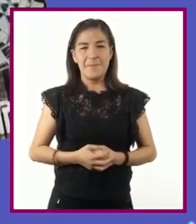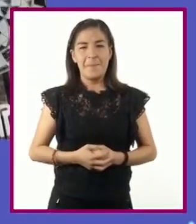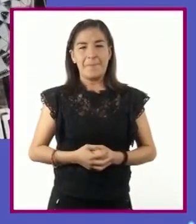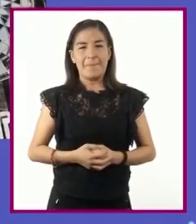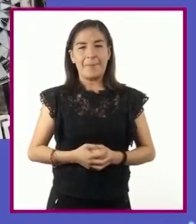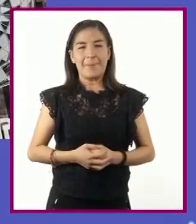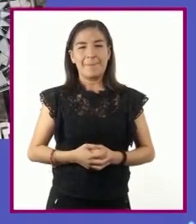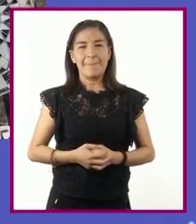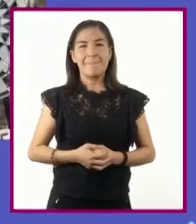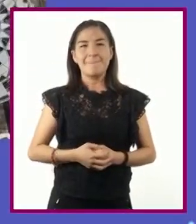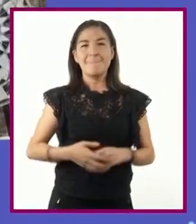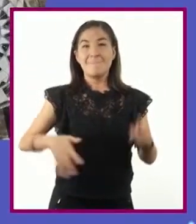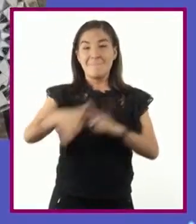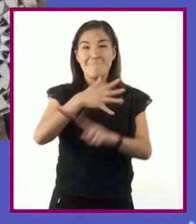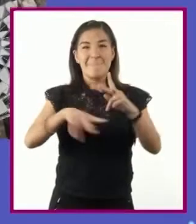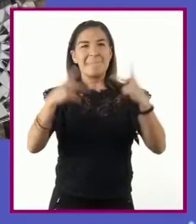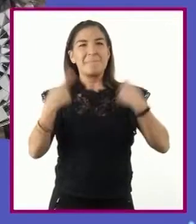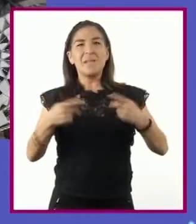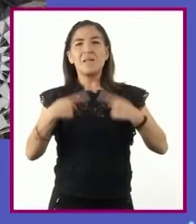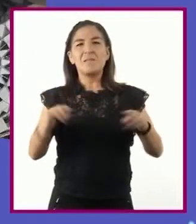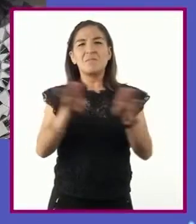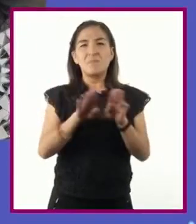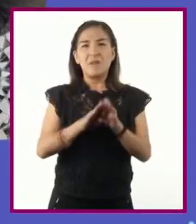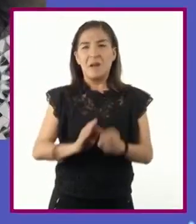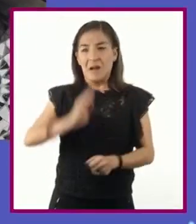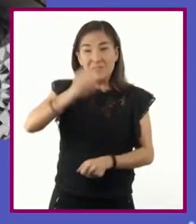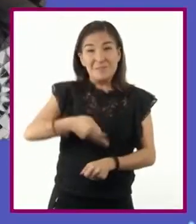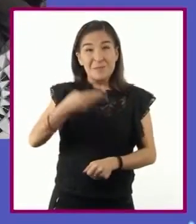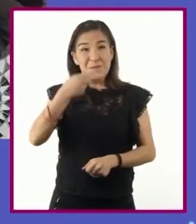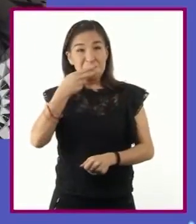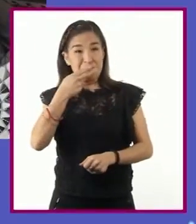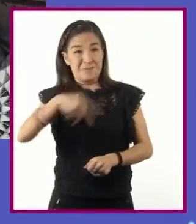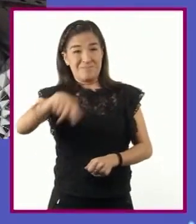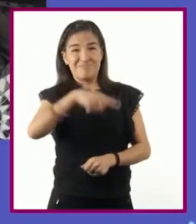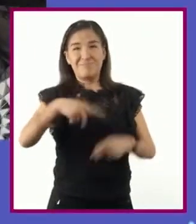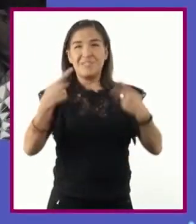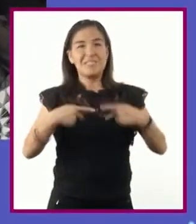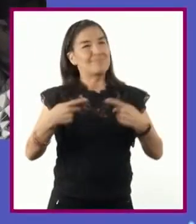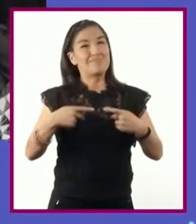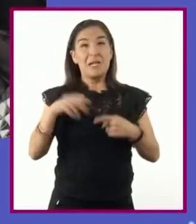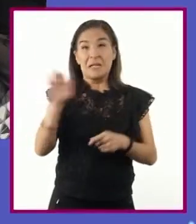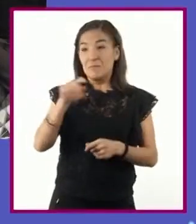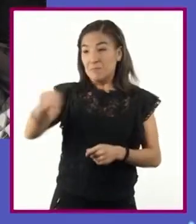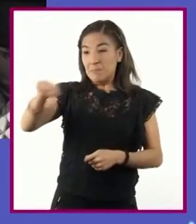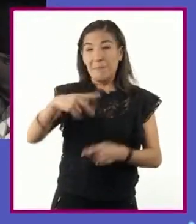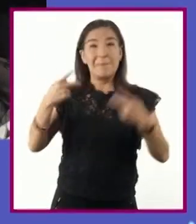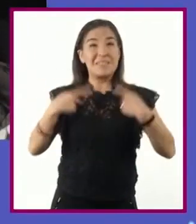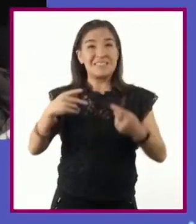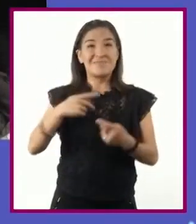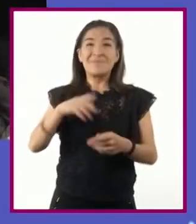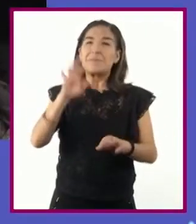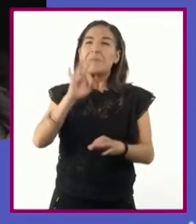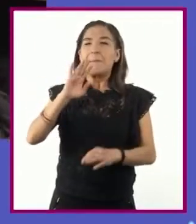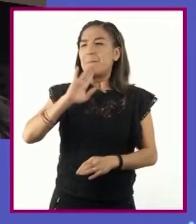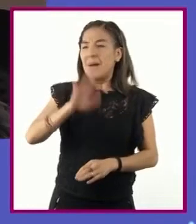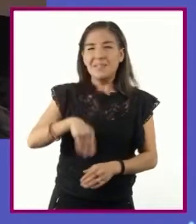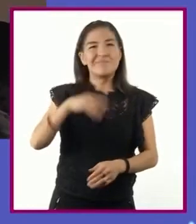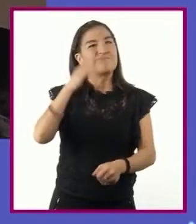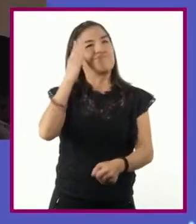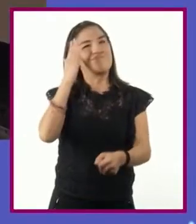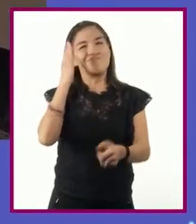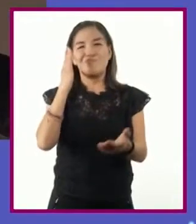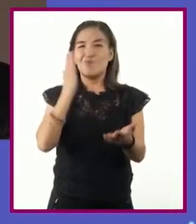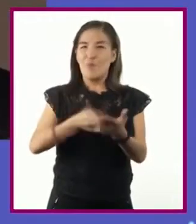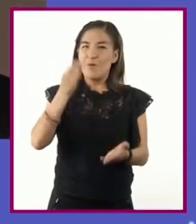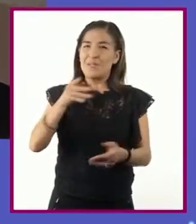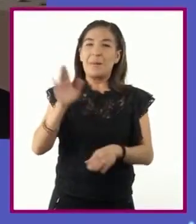Los ciudadanos no soportan que se fume en público. Los infractores deben pagar multas bastante elevadas. Lo mismo